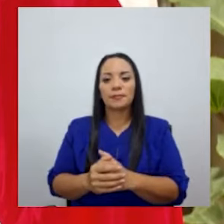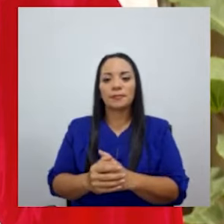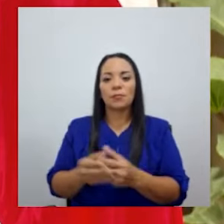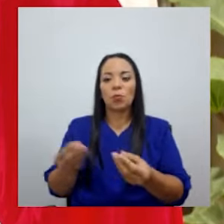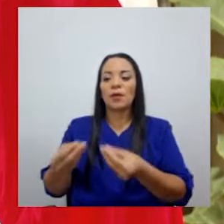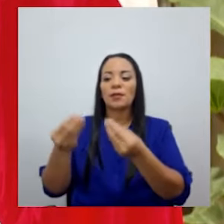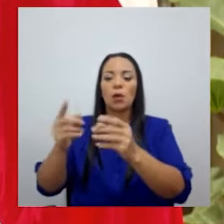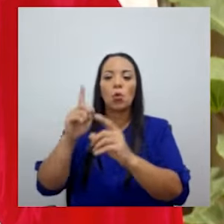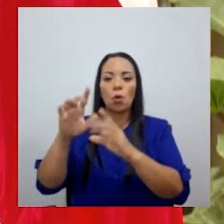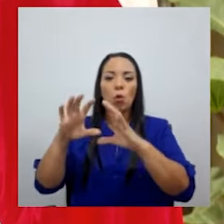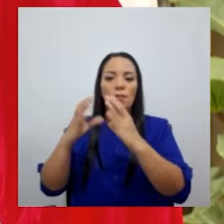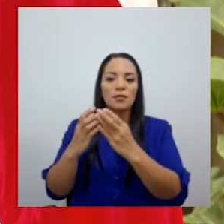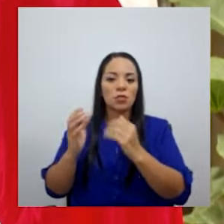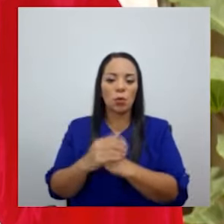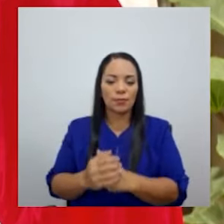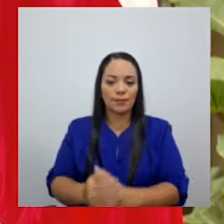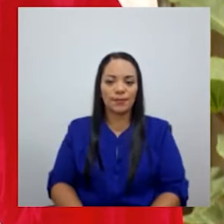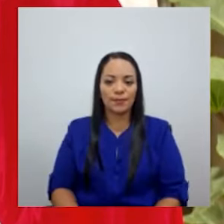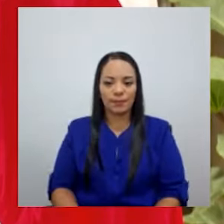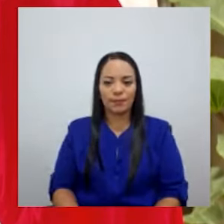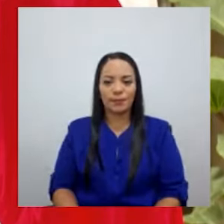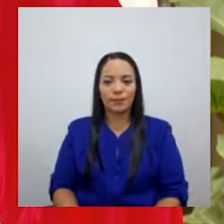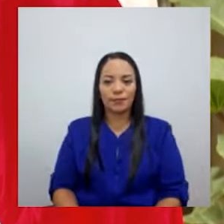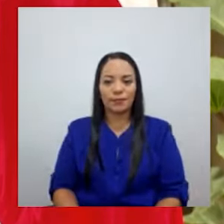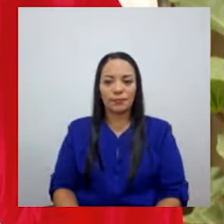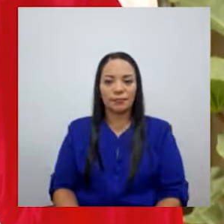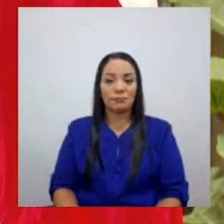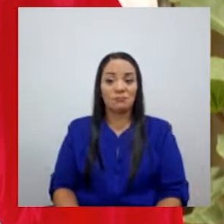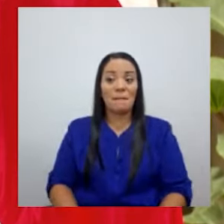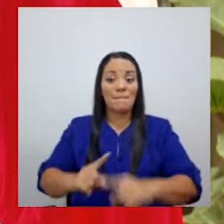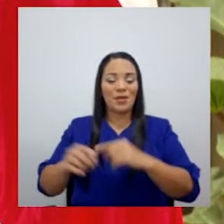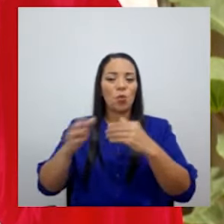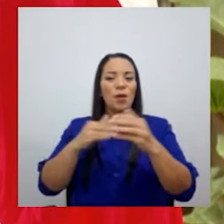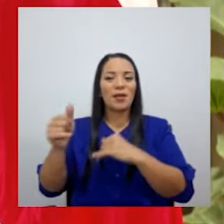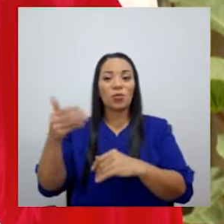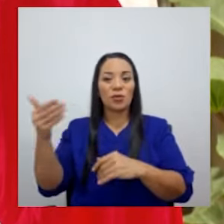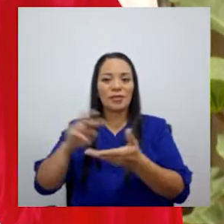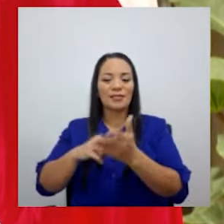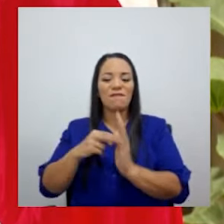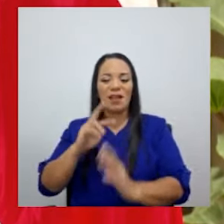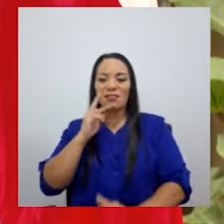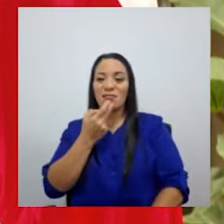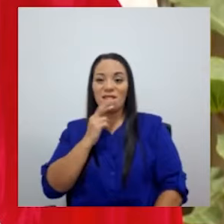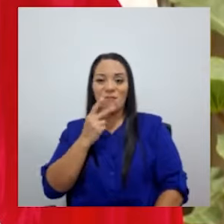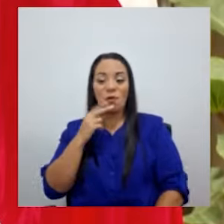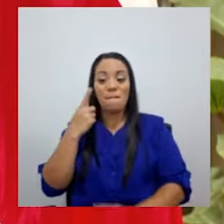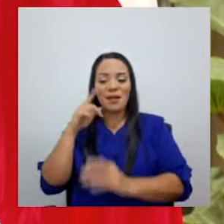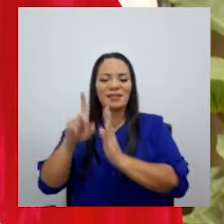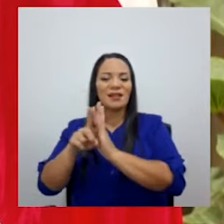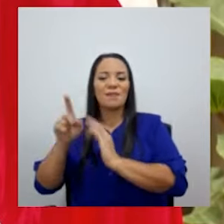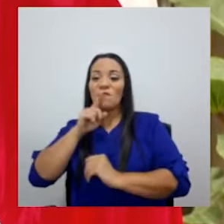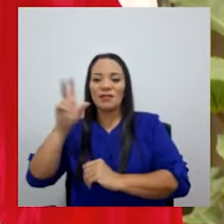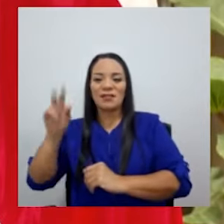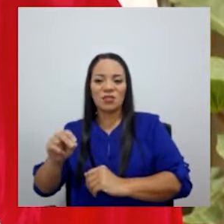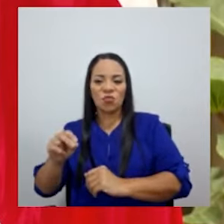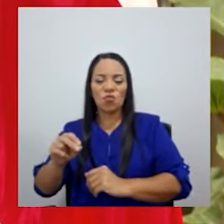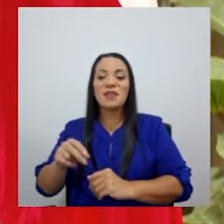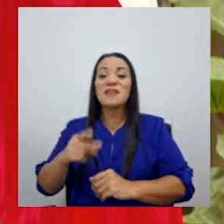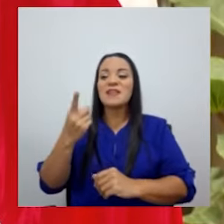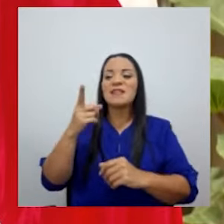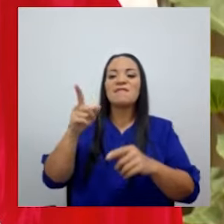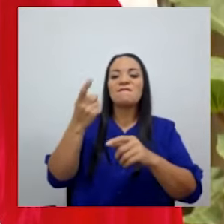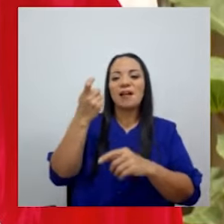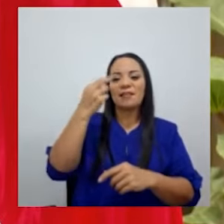comisión. Y cualquier otra cosa es demagogia e irrespeto a su capacidad